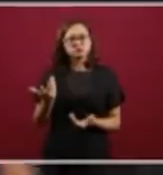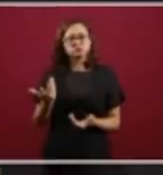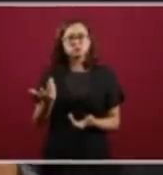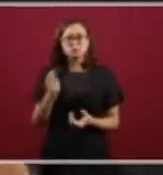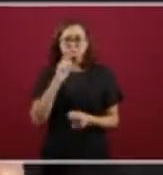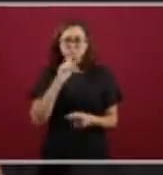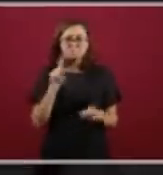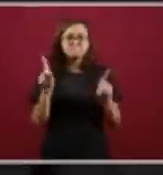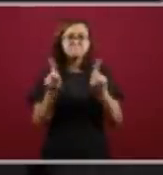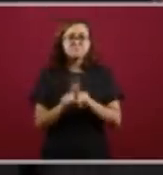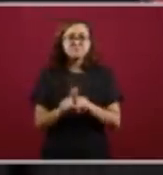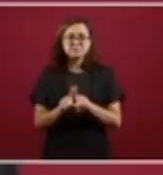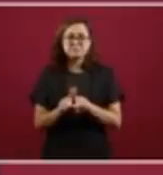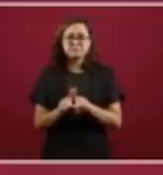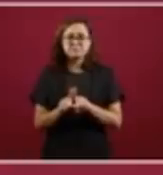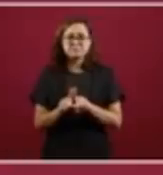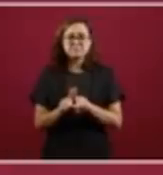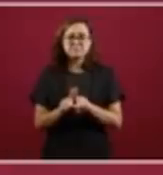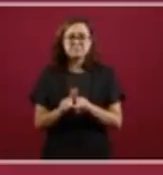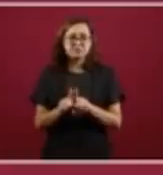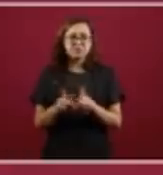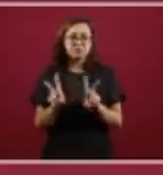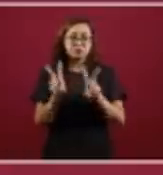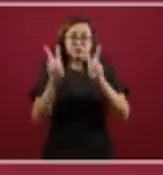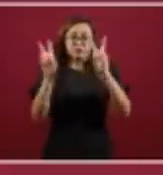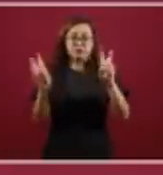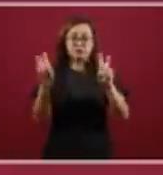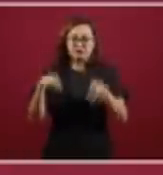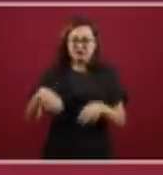además, lo de la edad